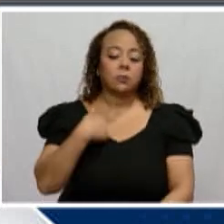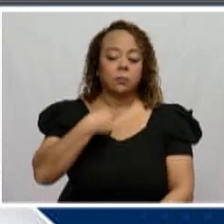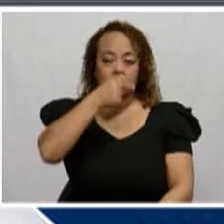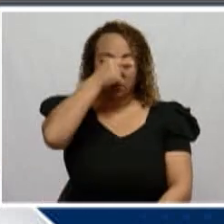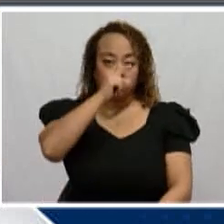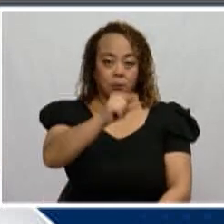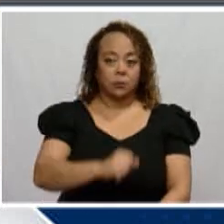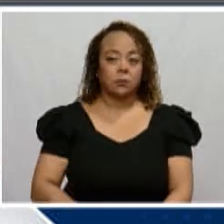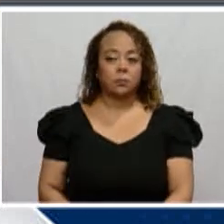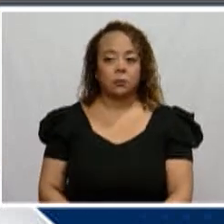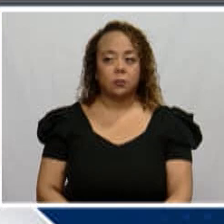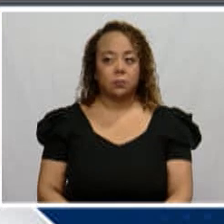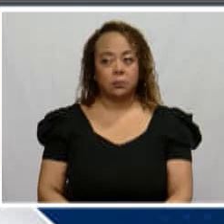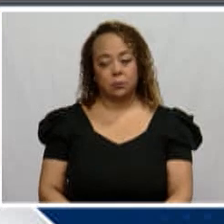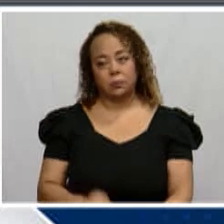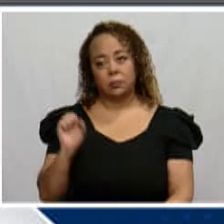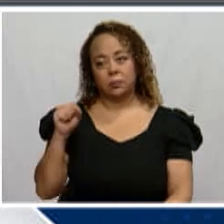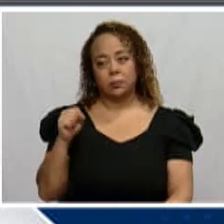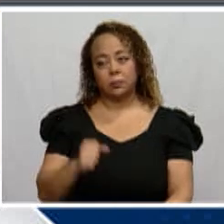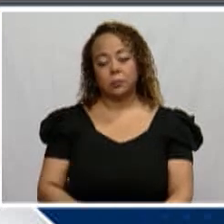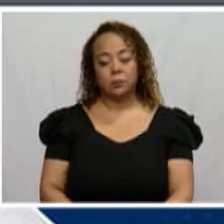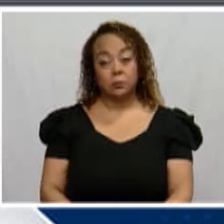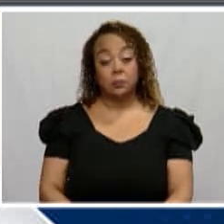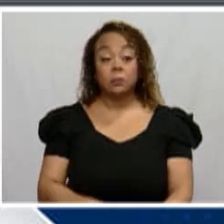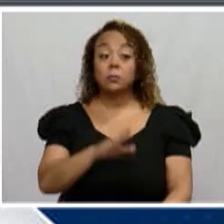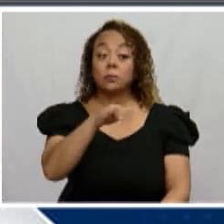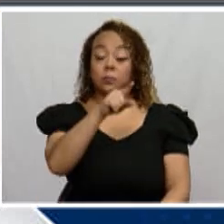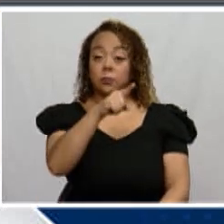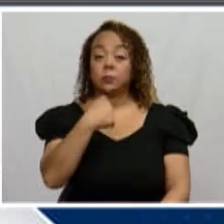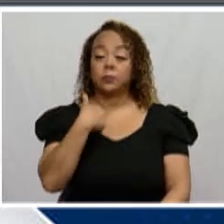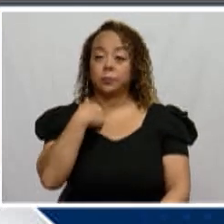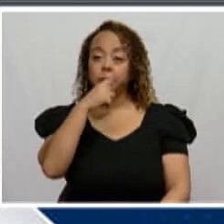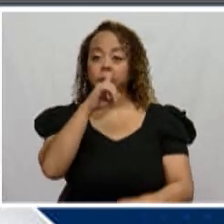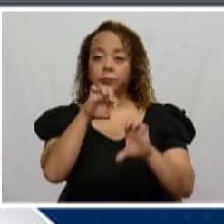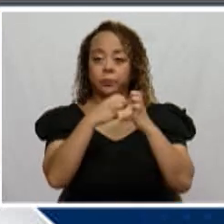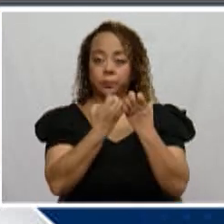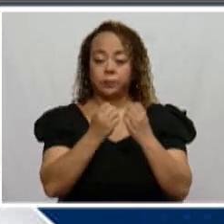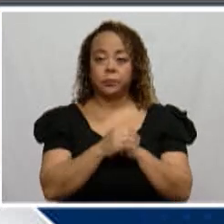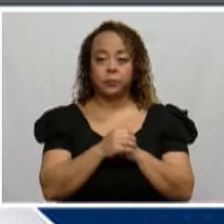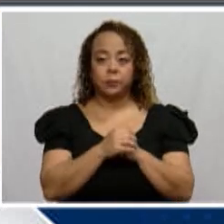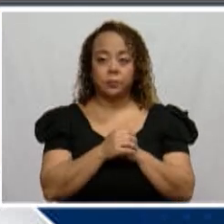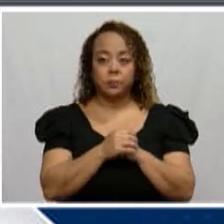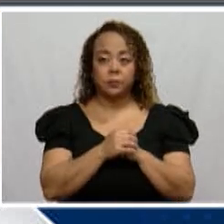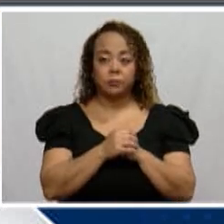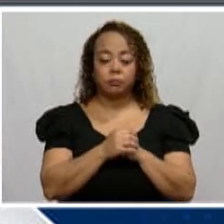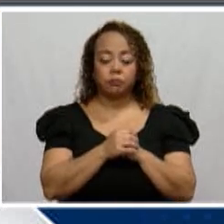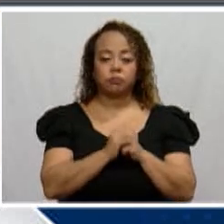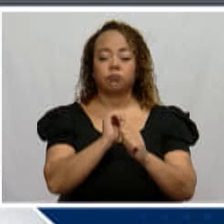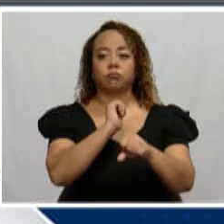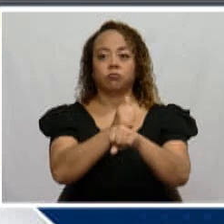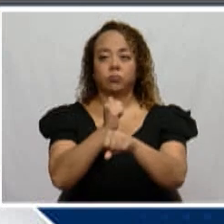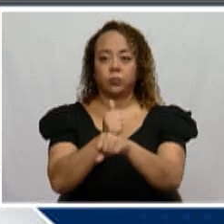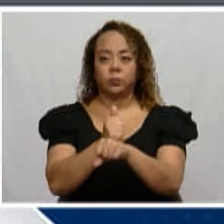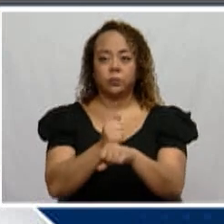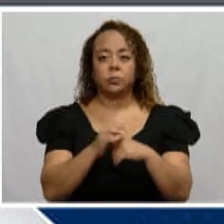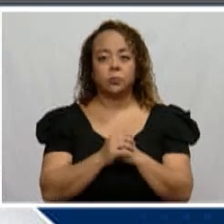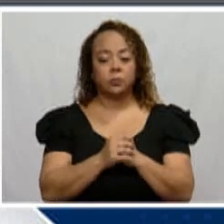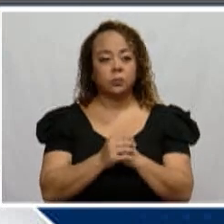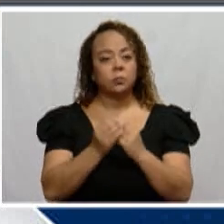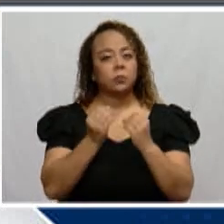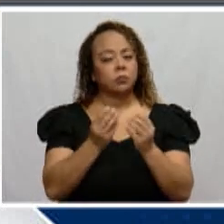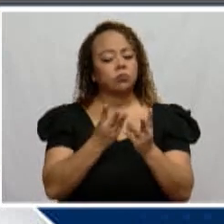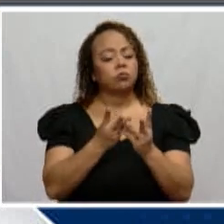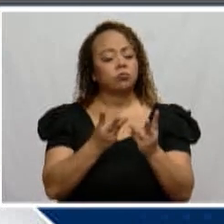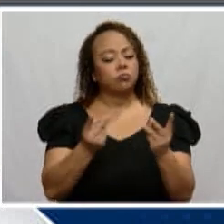Grecia en el campeonato nacional qué ojo tiene un equipo sí que tampoco con información muy muy